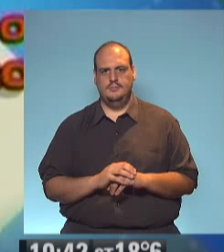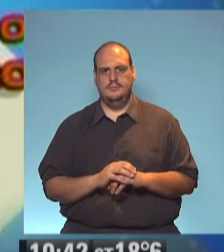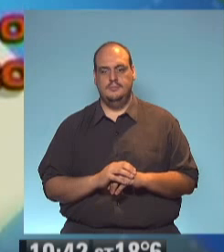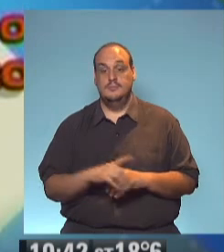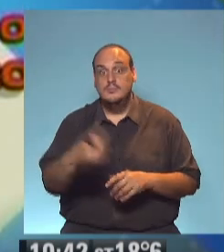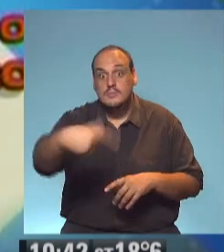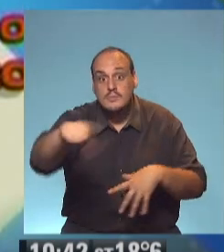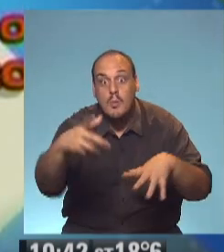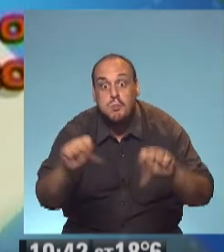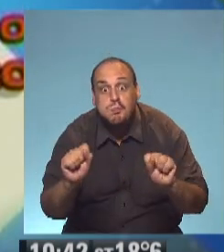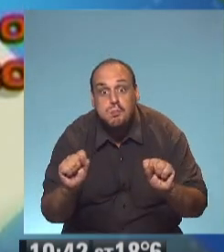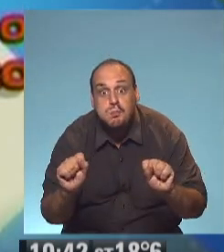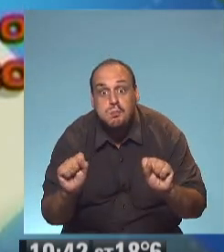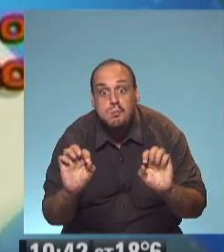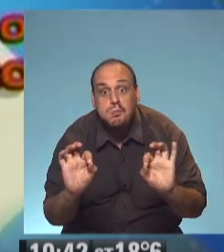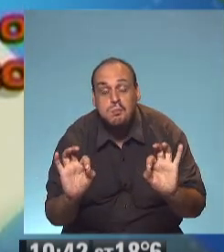¿Los encontraron?